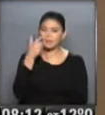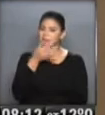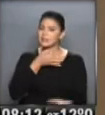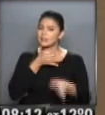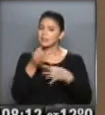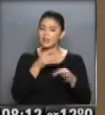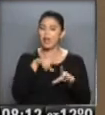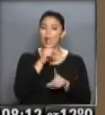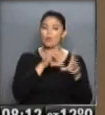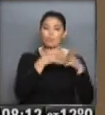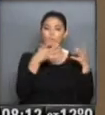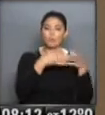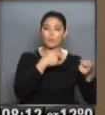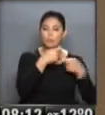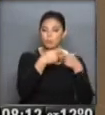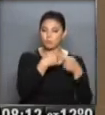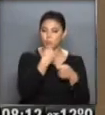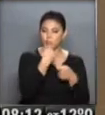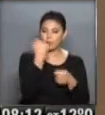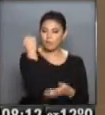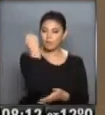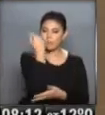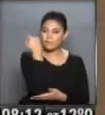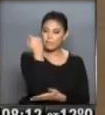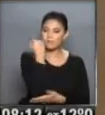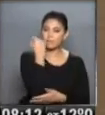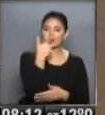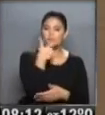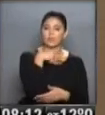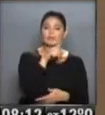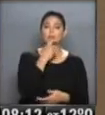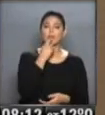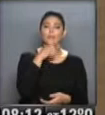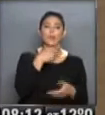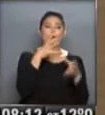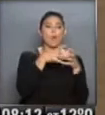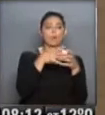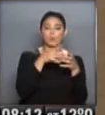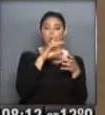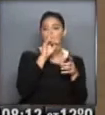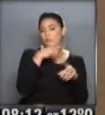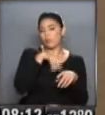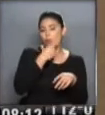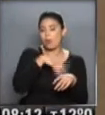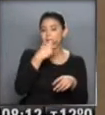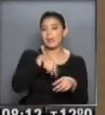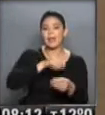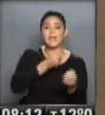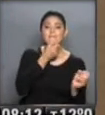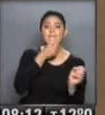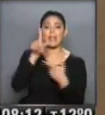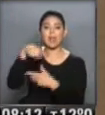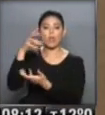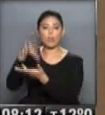hacen las multinacionales en lo que se llama operaciones intrafirma, lo que se hace de una filial de la empresa X que le vende a otra filial de la